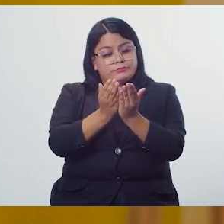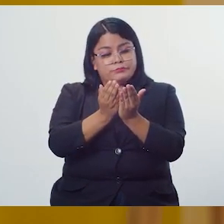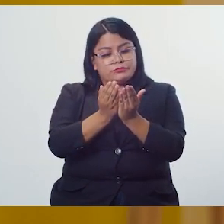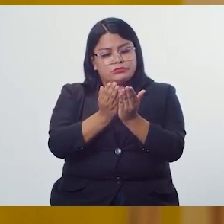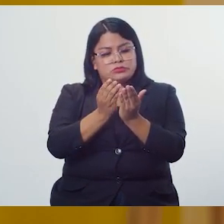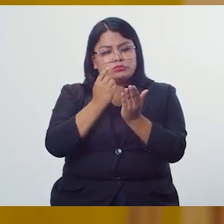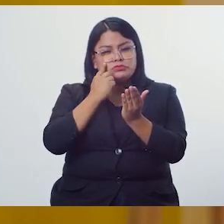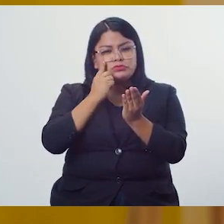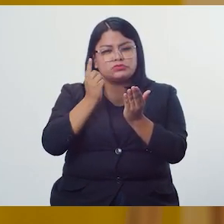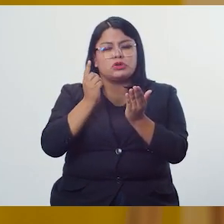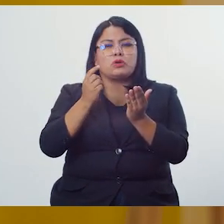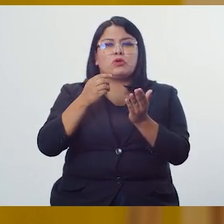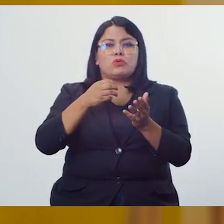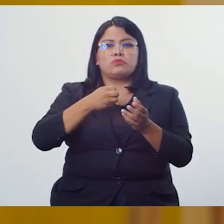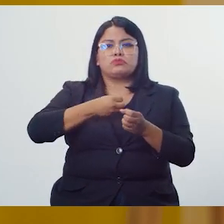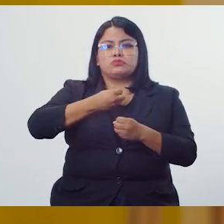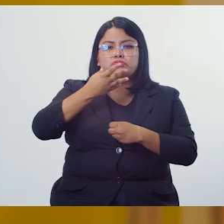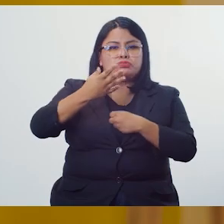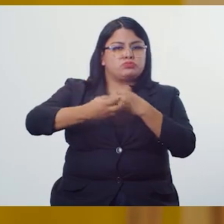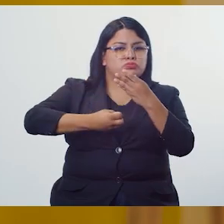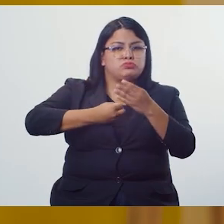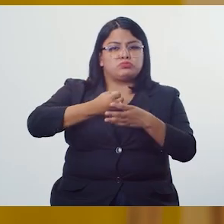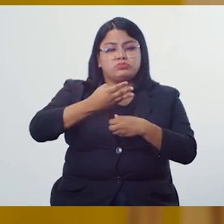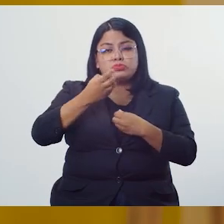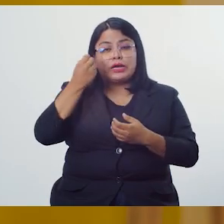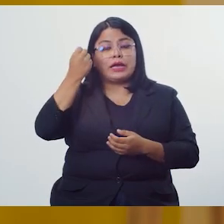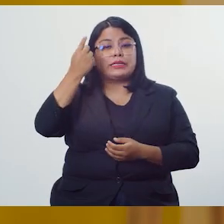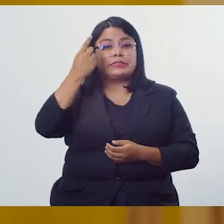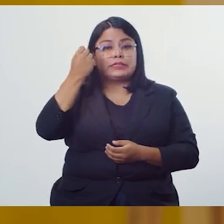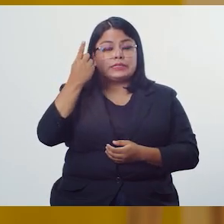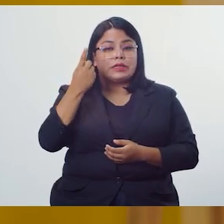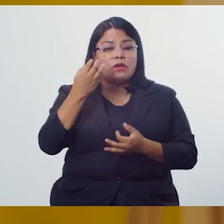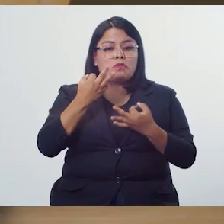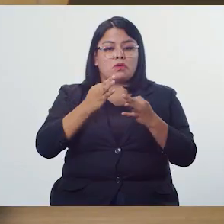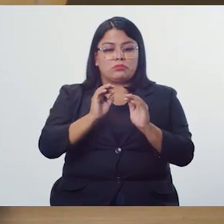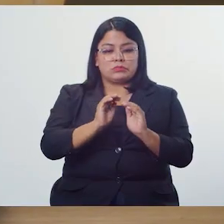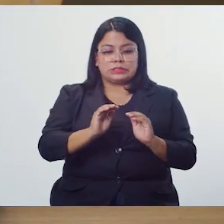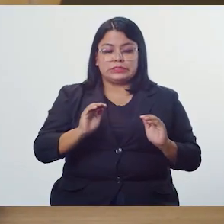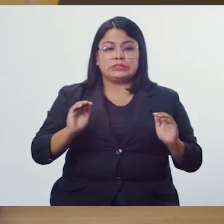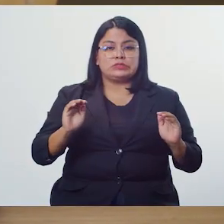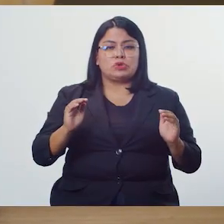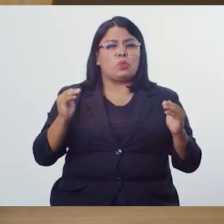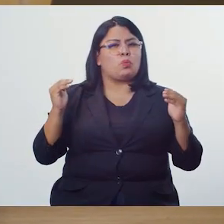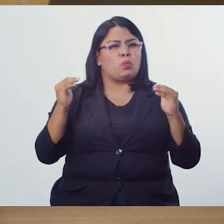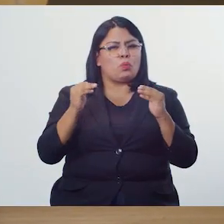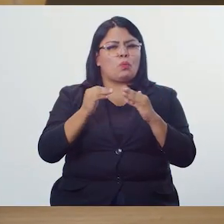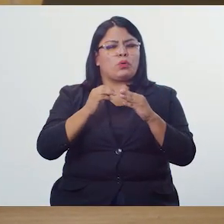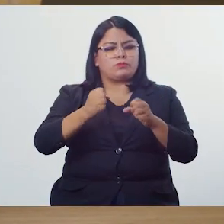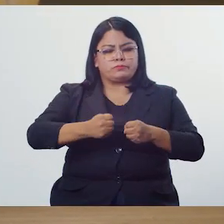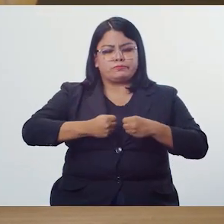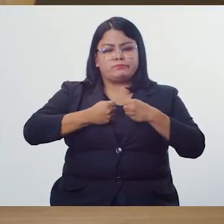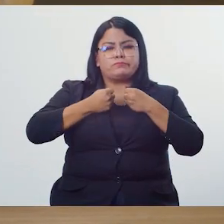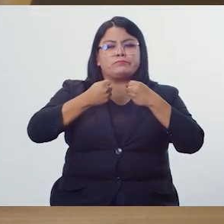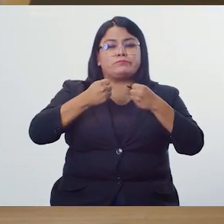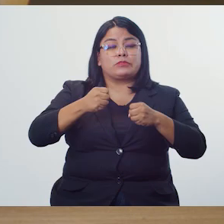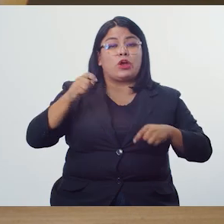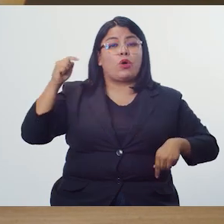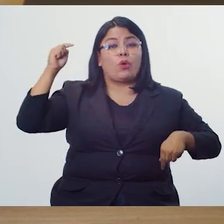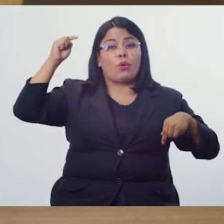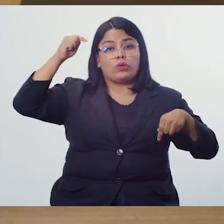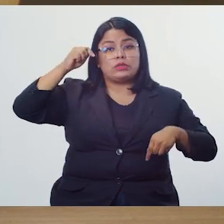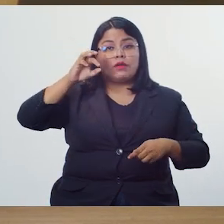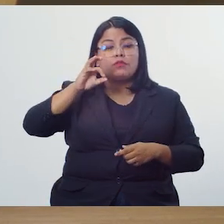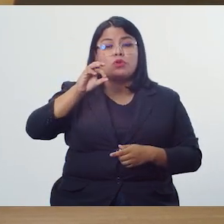lectura será fluida y será comprensiva en el sentido en que los niños y las niñas también fortalezcan su